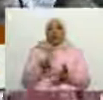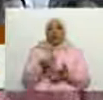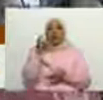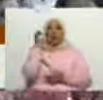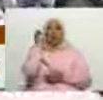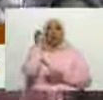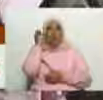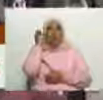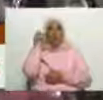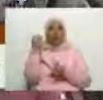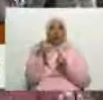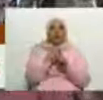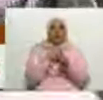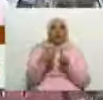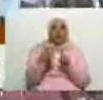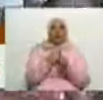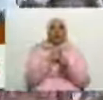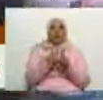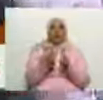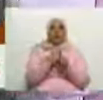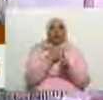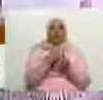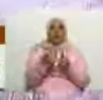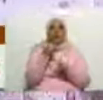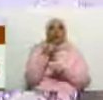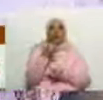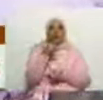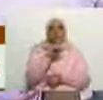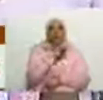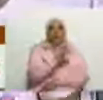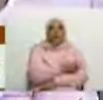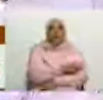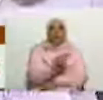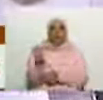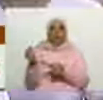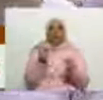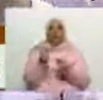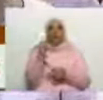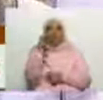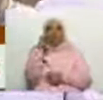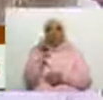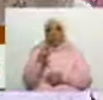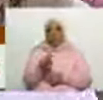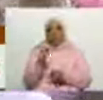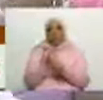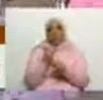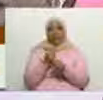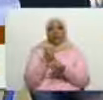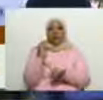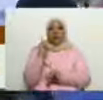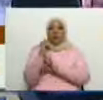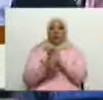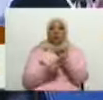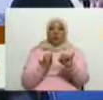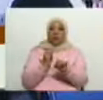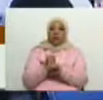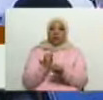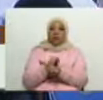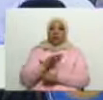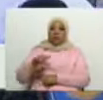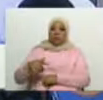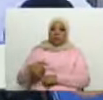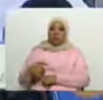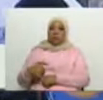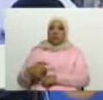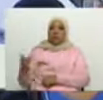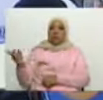de su batalla, de su fe, de su fuerza, que día a día demuestra en este día internacional para nosotros, en